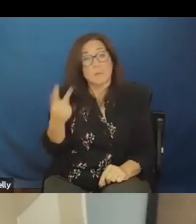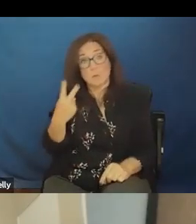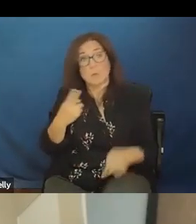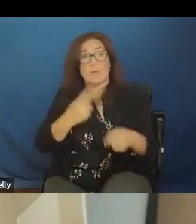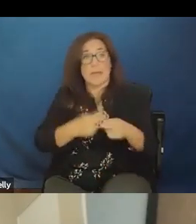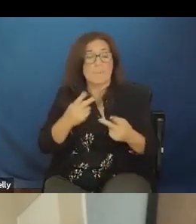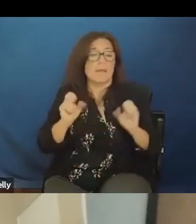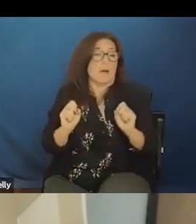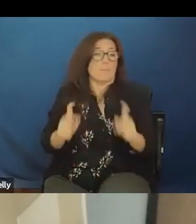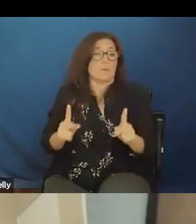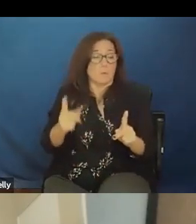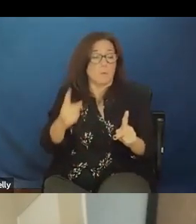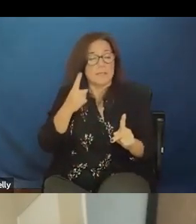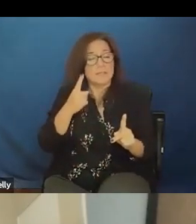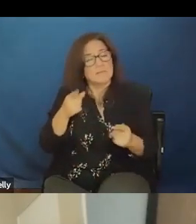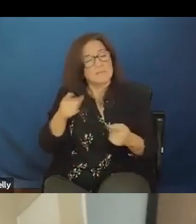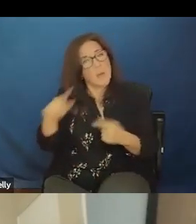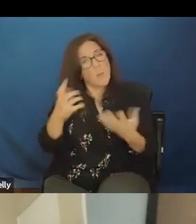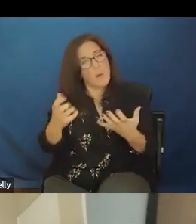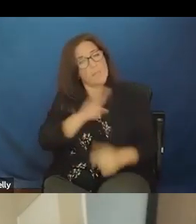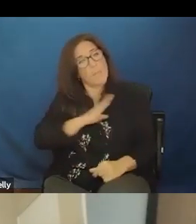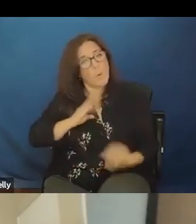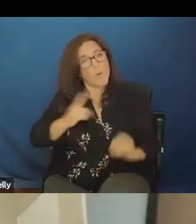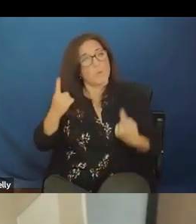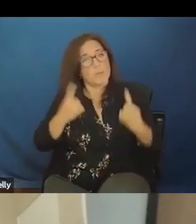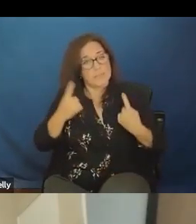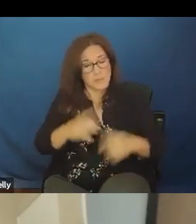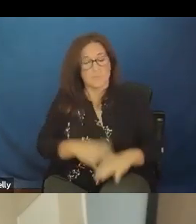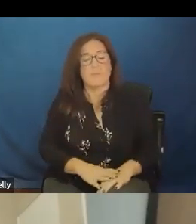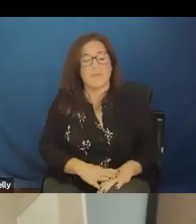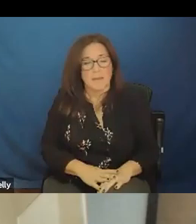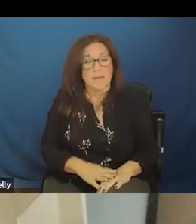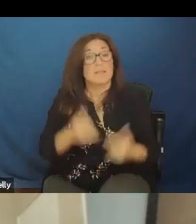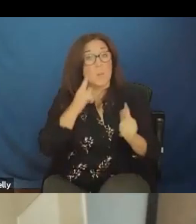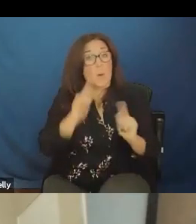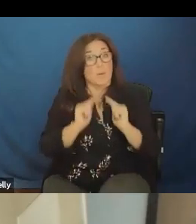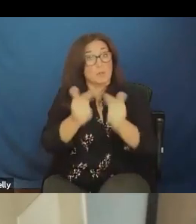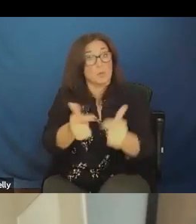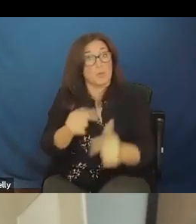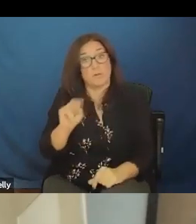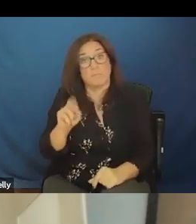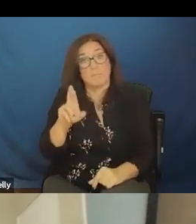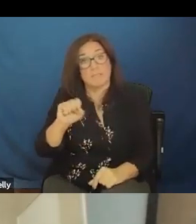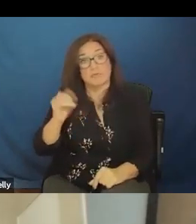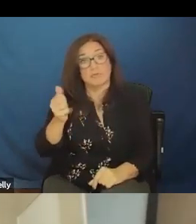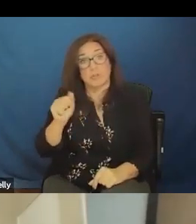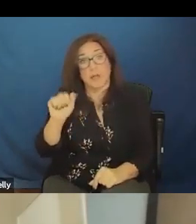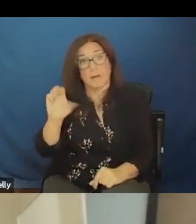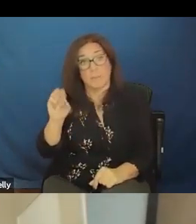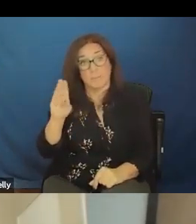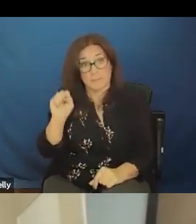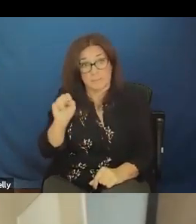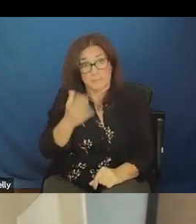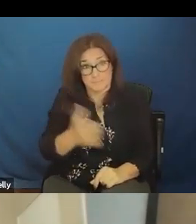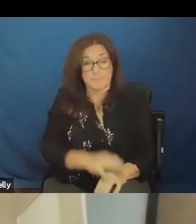nombramiento que quisieran que el consejo considere que ahora le voy a ceder la palabra a la señora jay cocks para su presentación